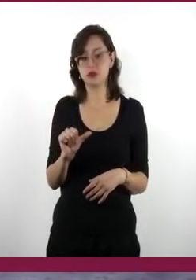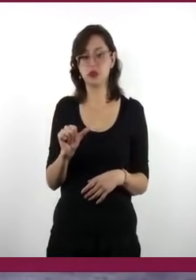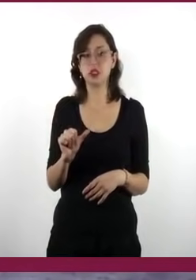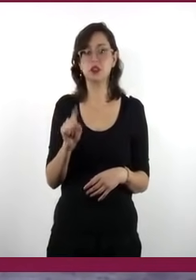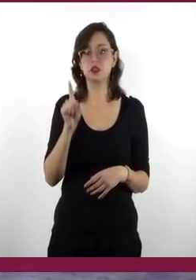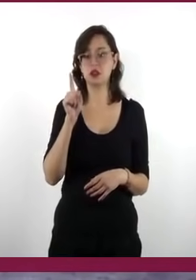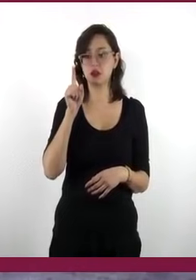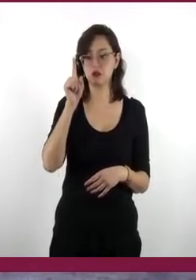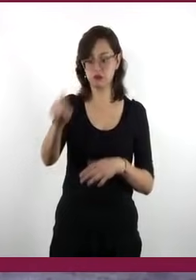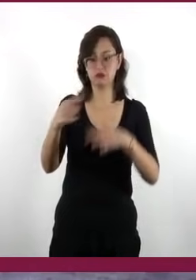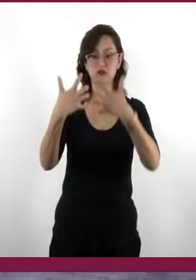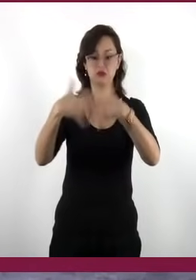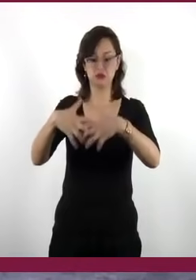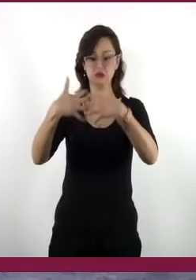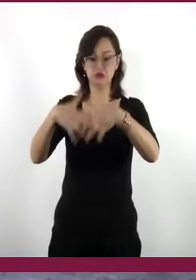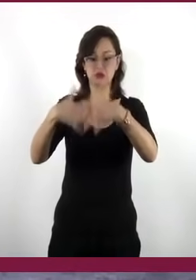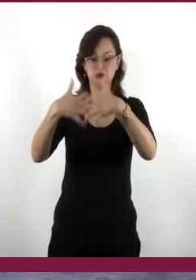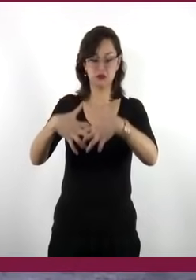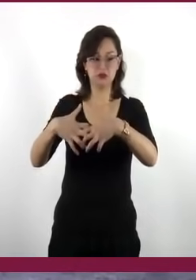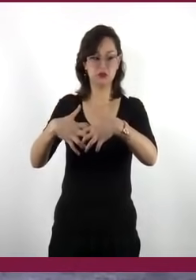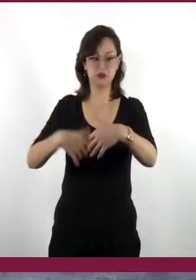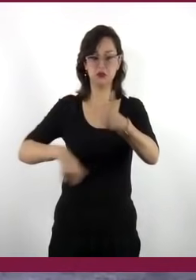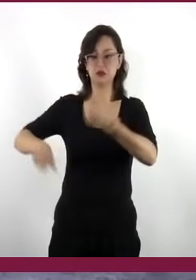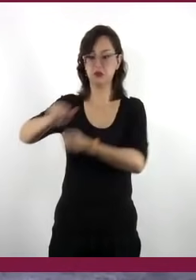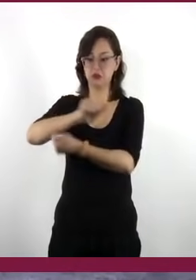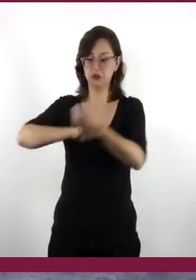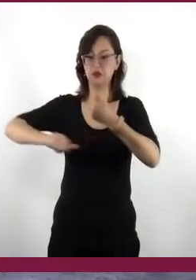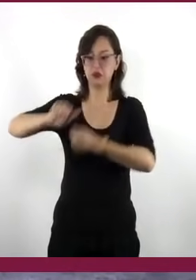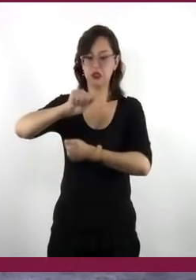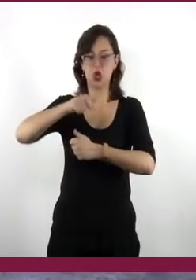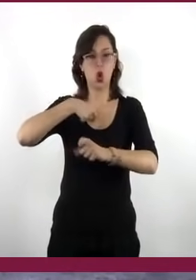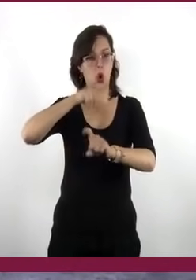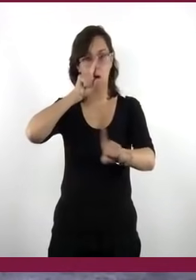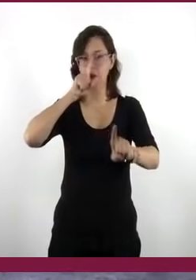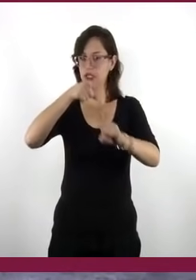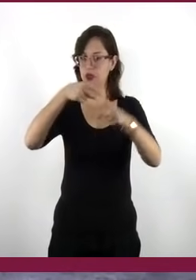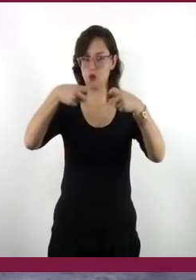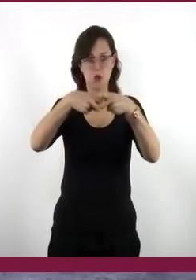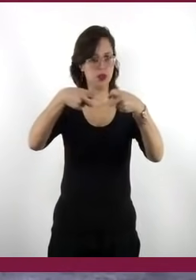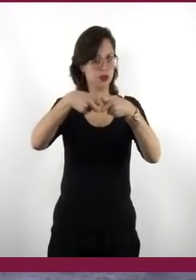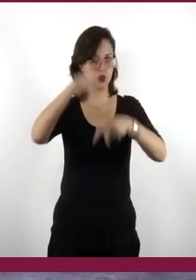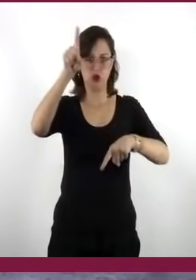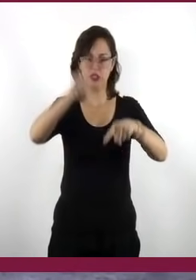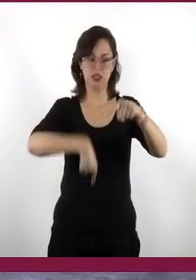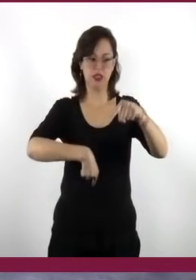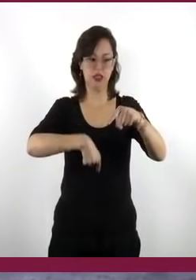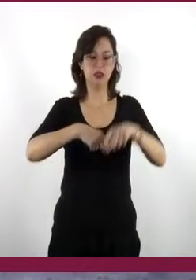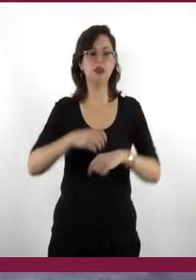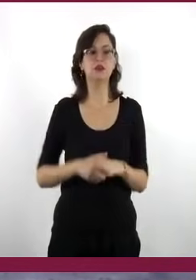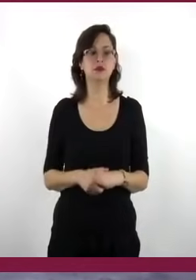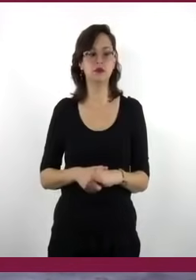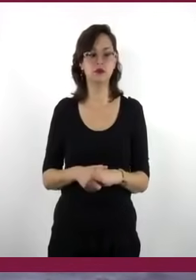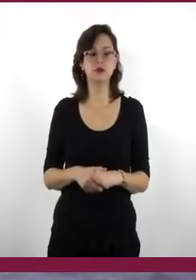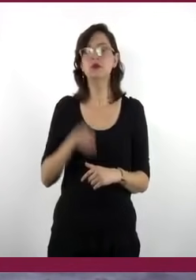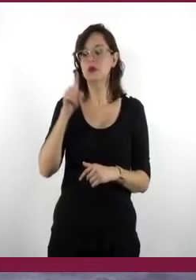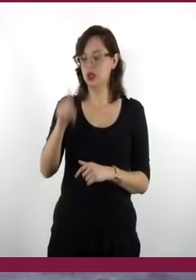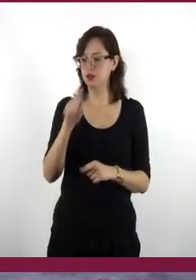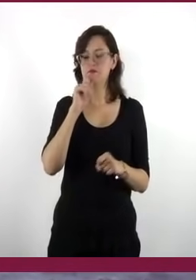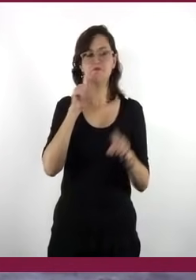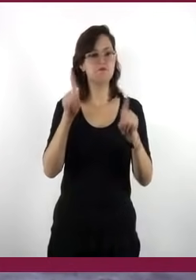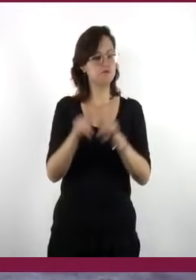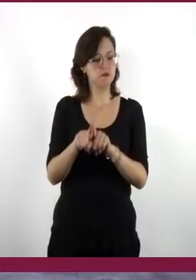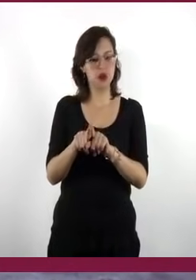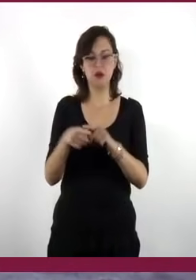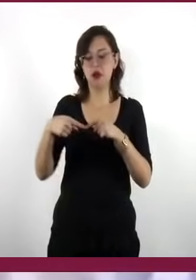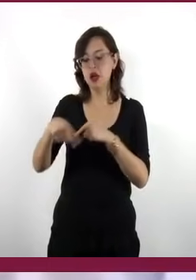reciclados que siga habiendo plástico, que nuestro objetivo es que ya no haya plástico en los basureros. Ajá. Ahí se biodegrada también